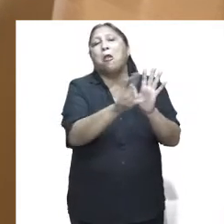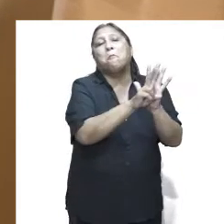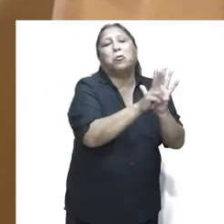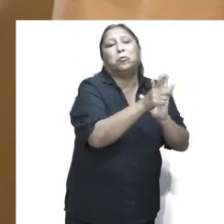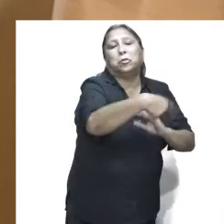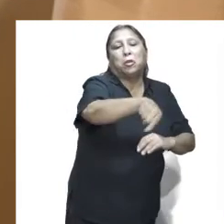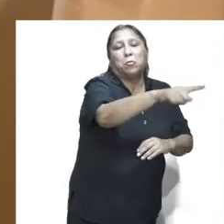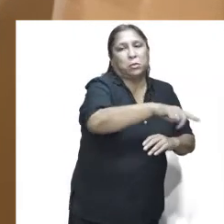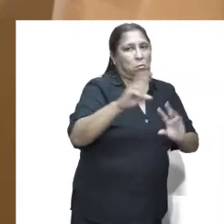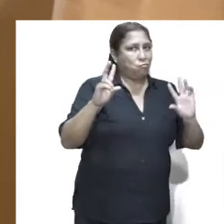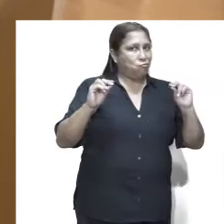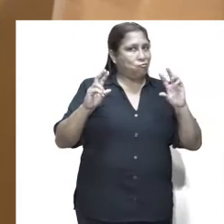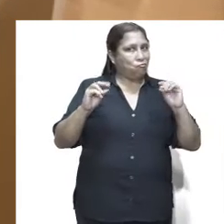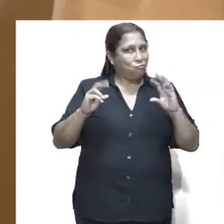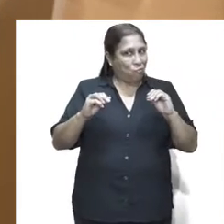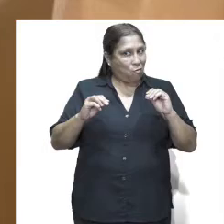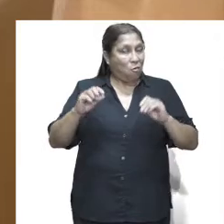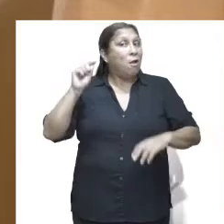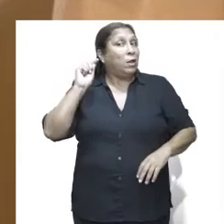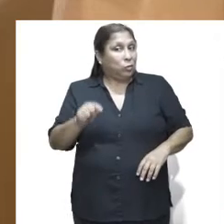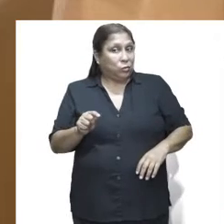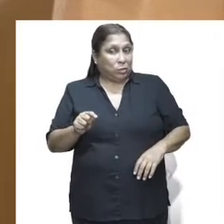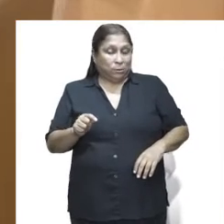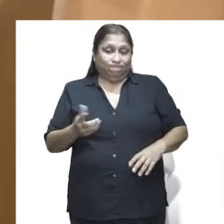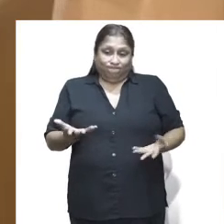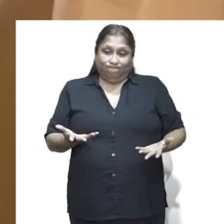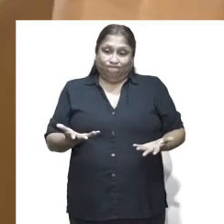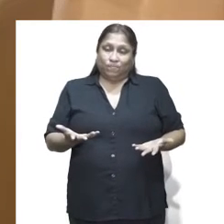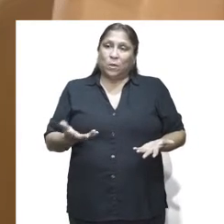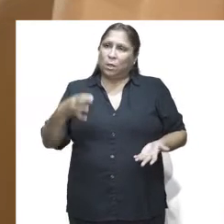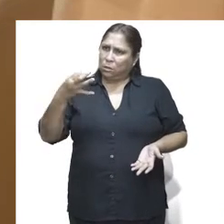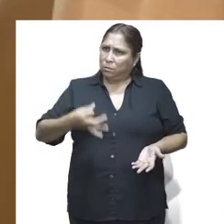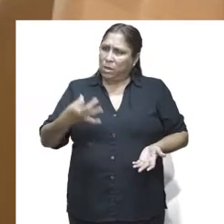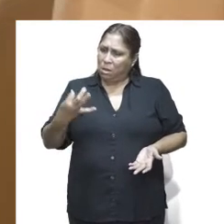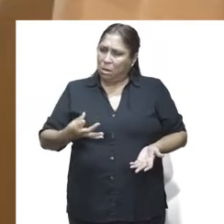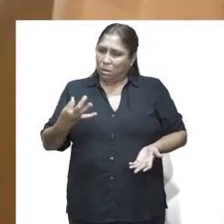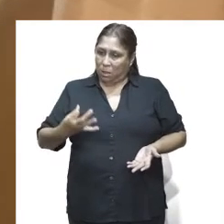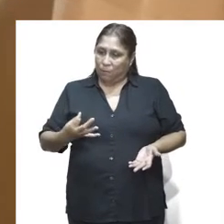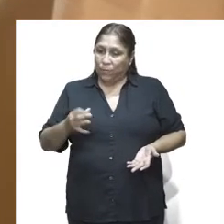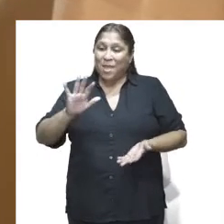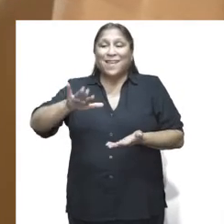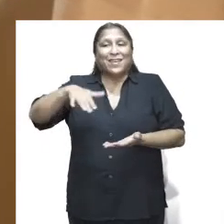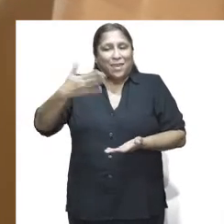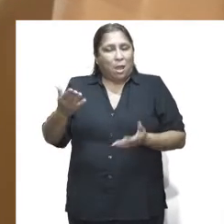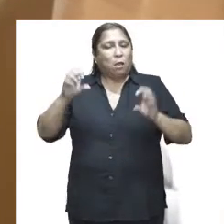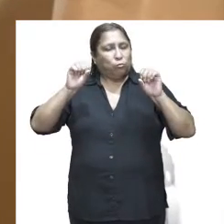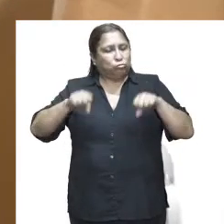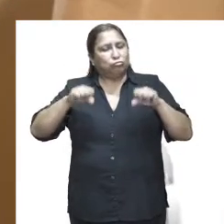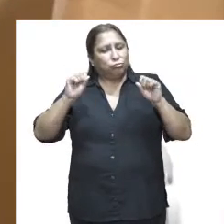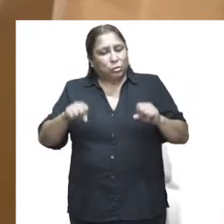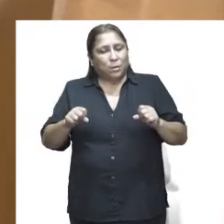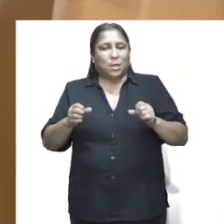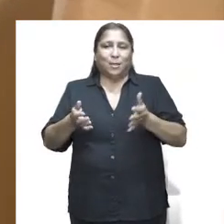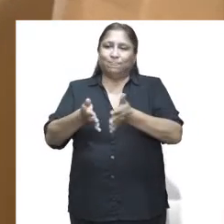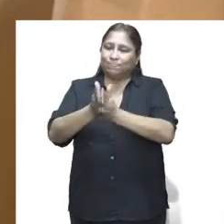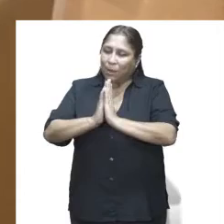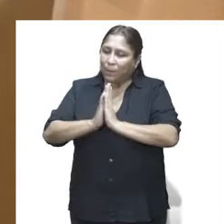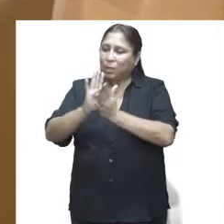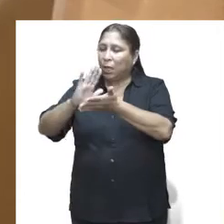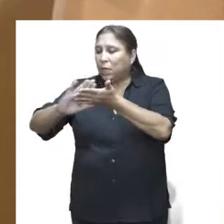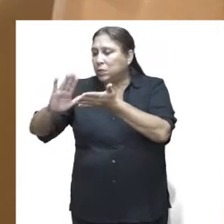¿no? Entonces, si bien, dicho esto, si bien es cierto que existe esta posibilidad en nuestras